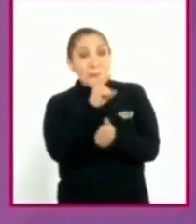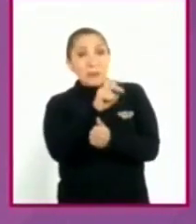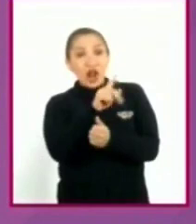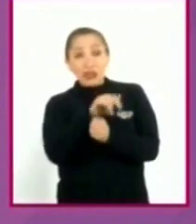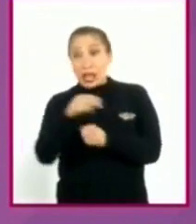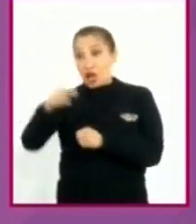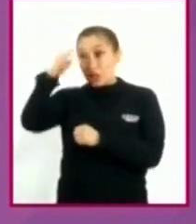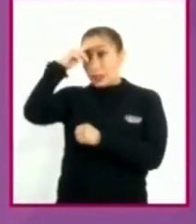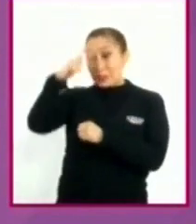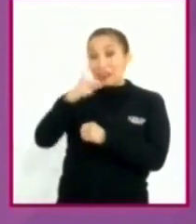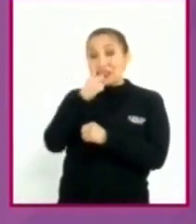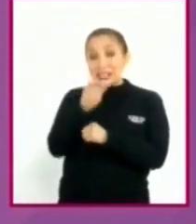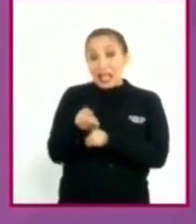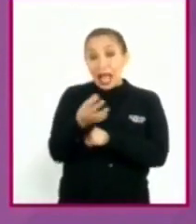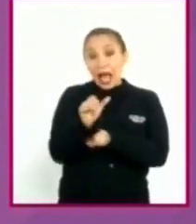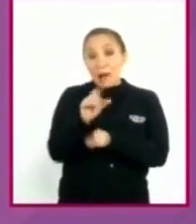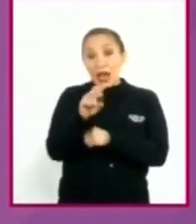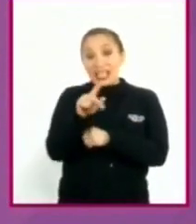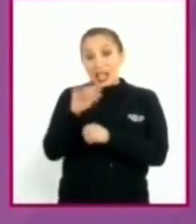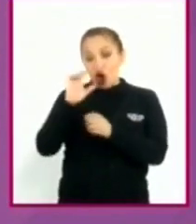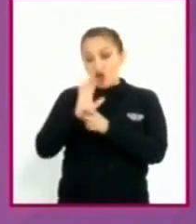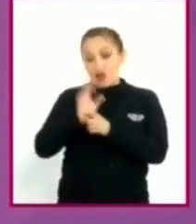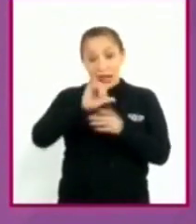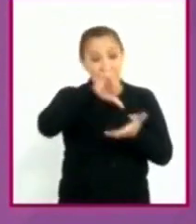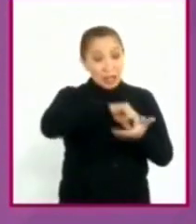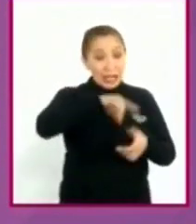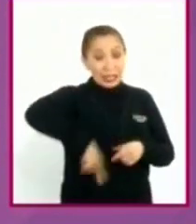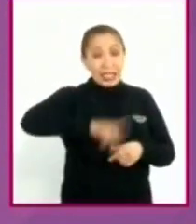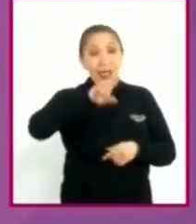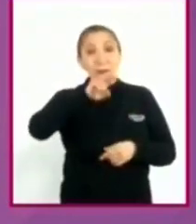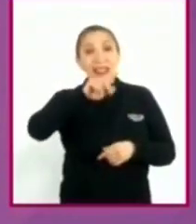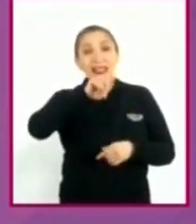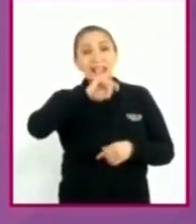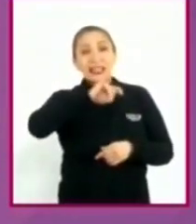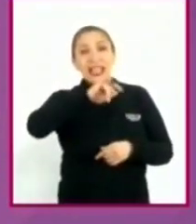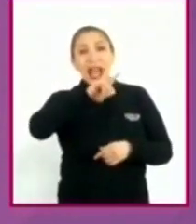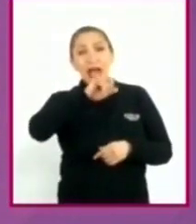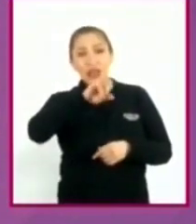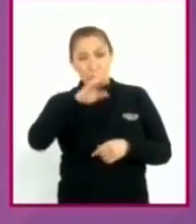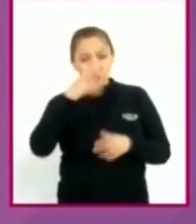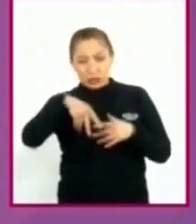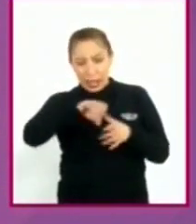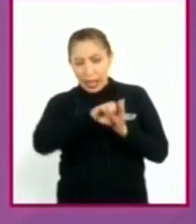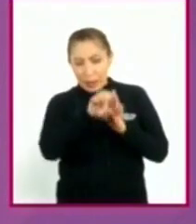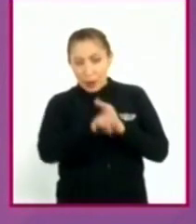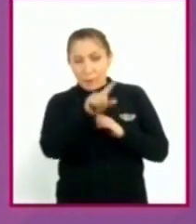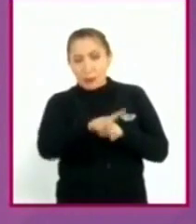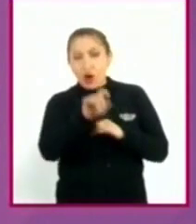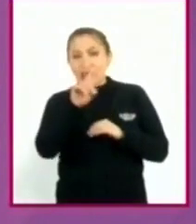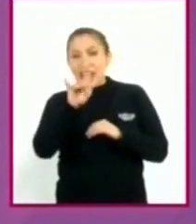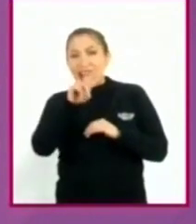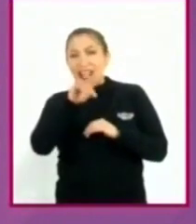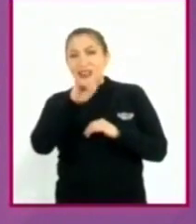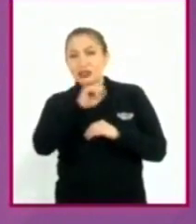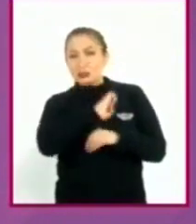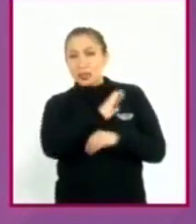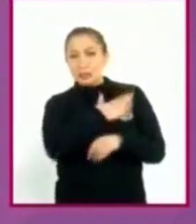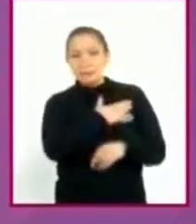norte de México le llaman abanico a lo que en el centro le decimos ventilador. Busquemos más ejemplos de los dialectos del español.